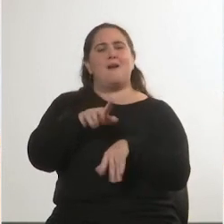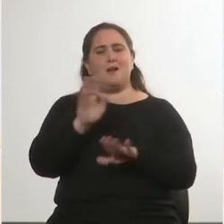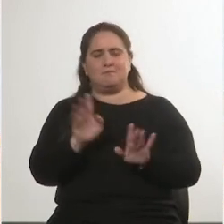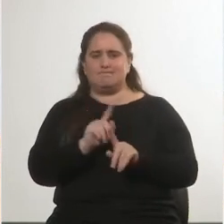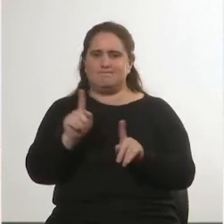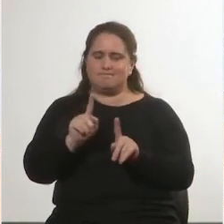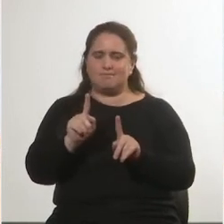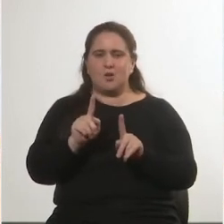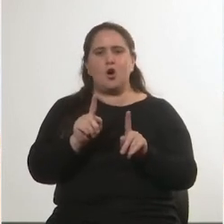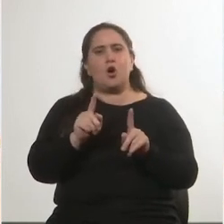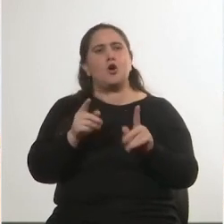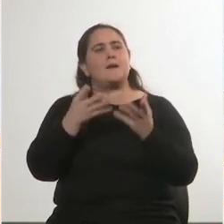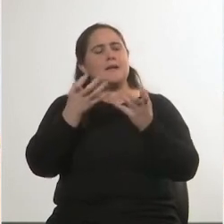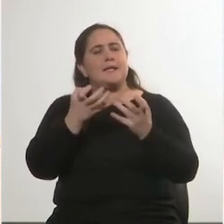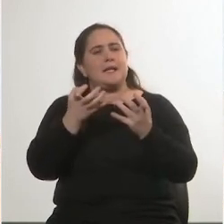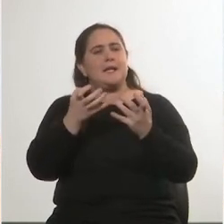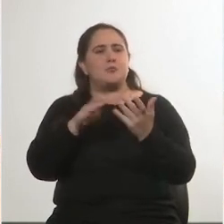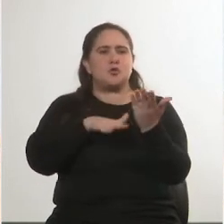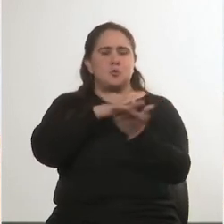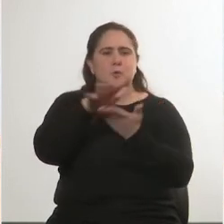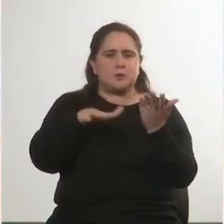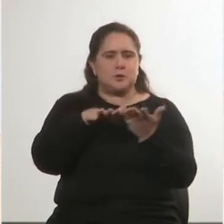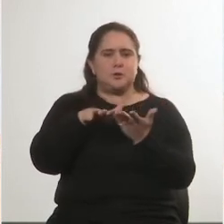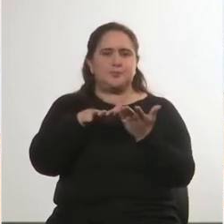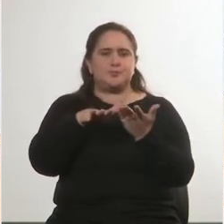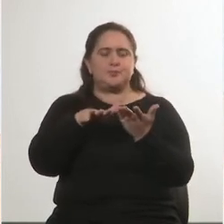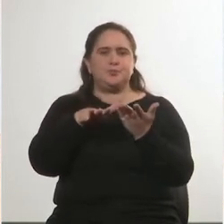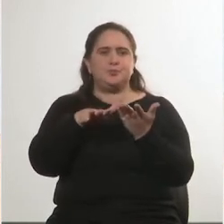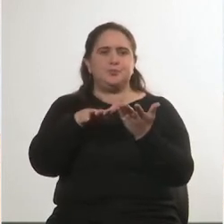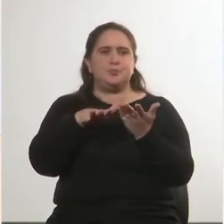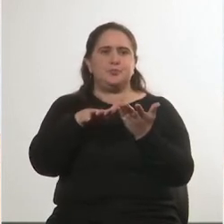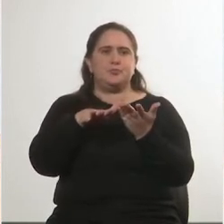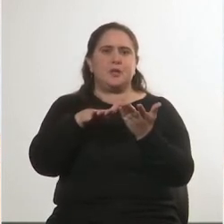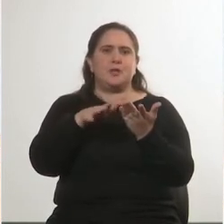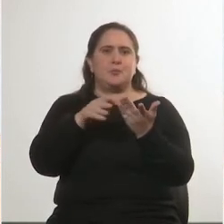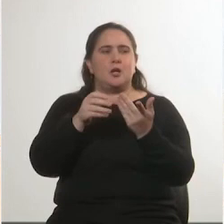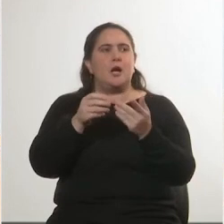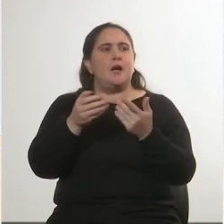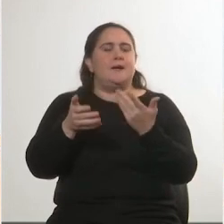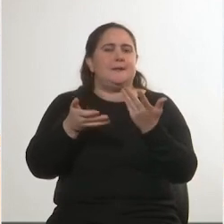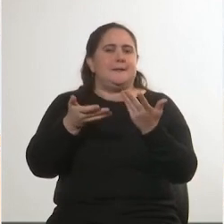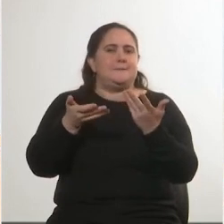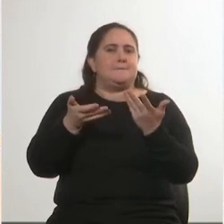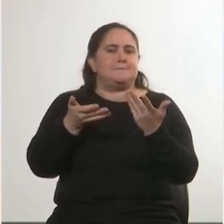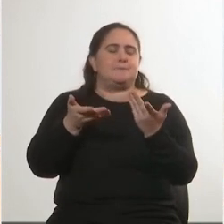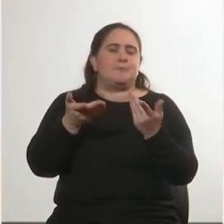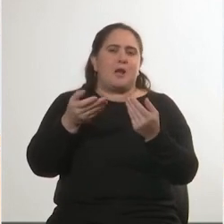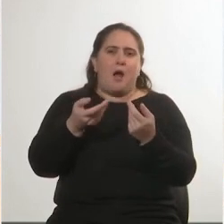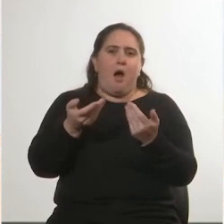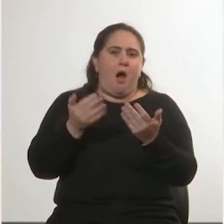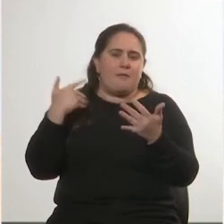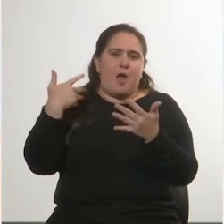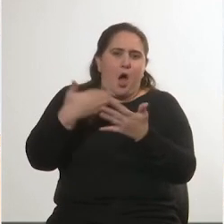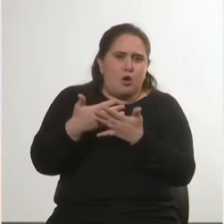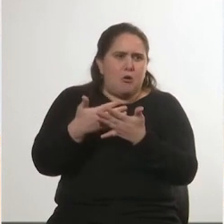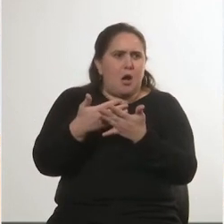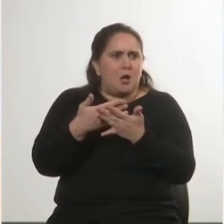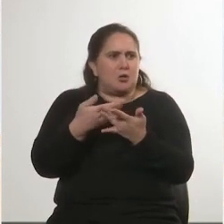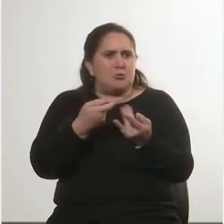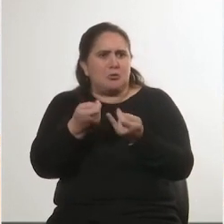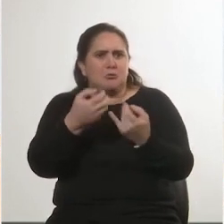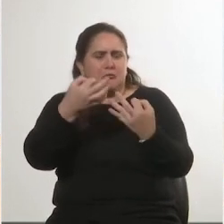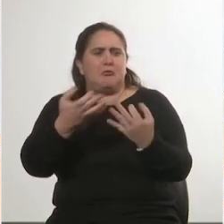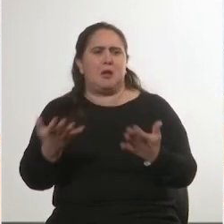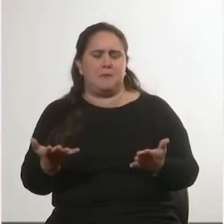culpabilizar y generar una situación de desborde de una situación que hasta el día de hoy está